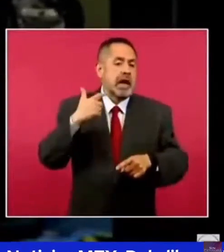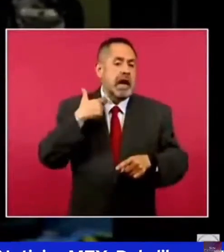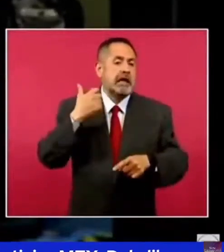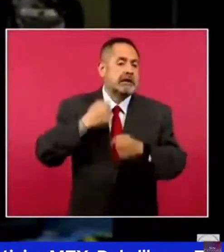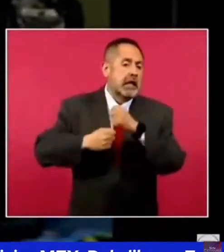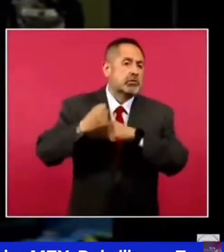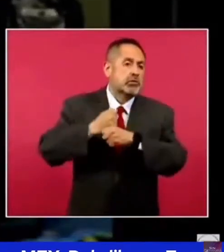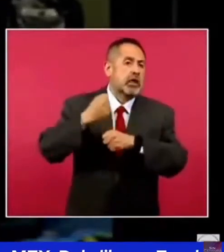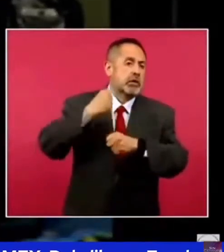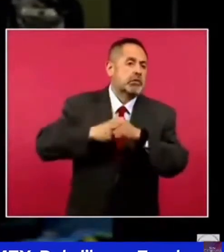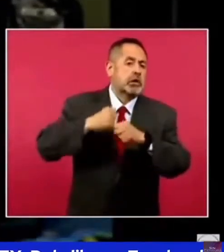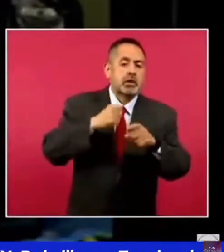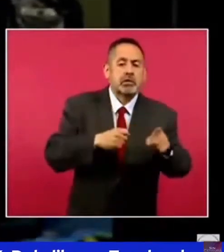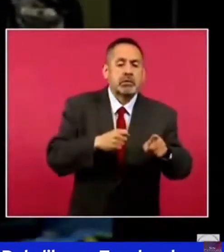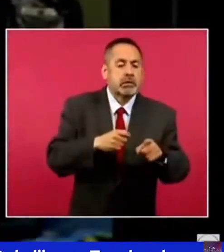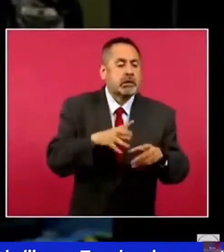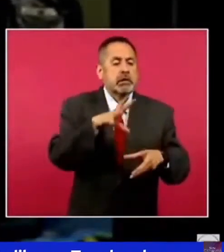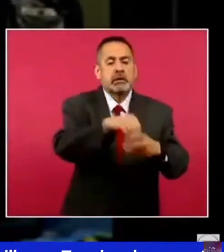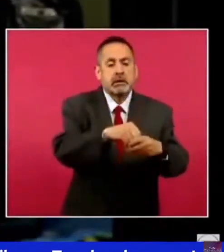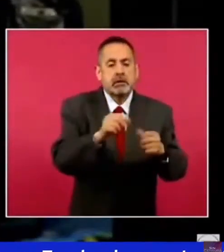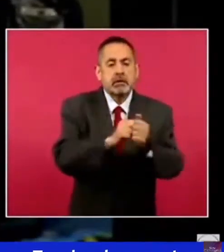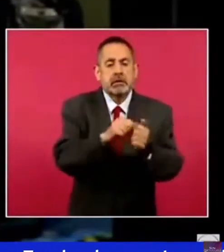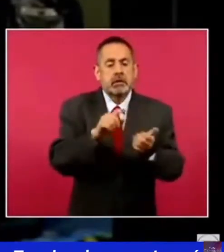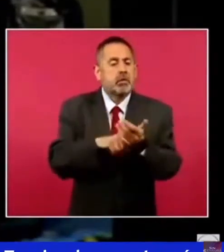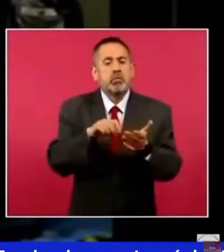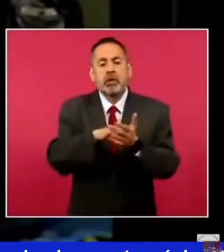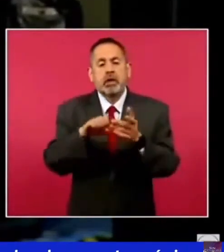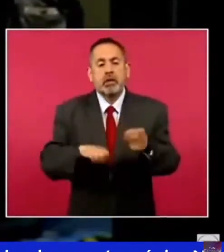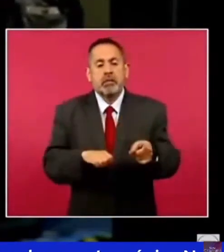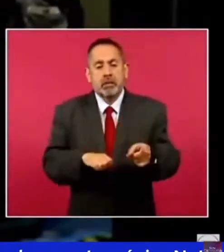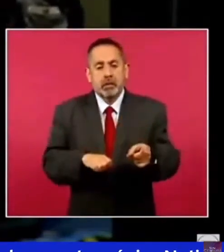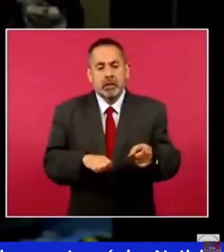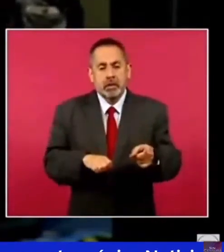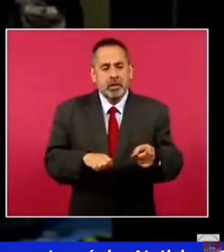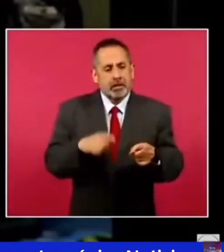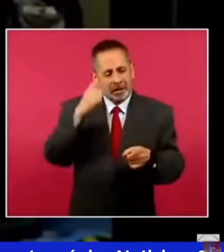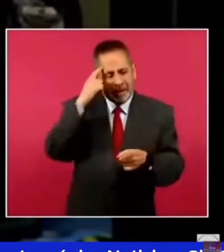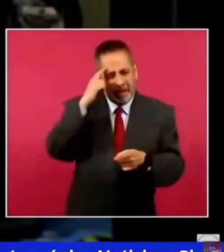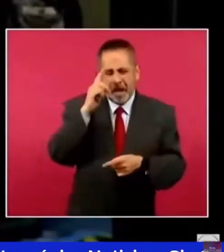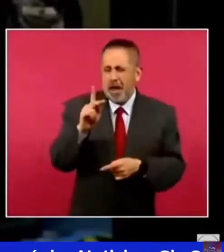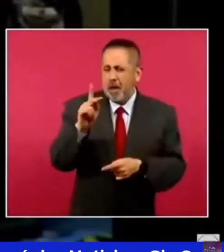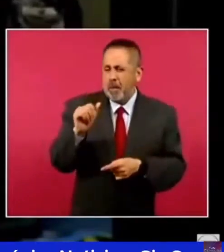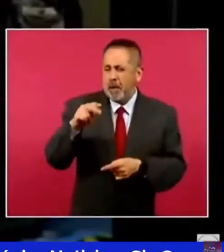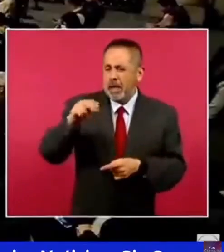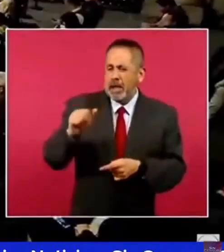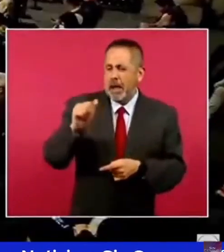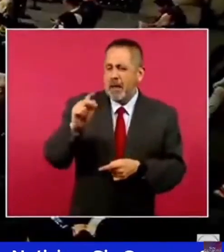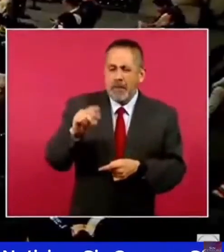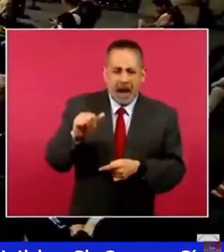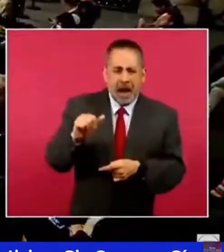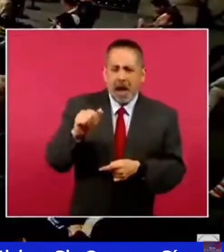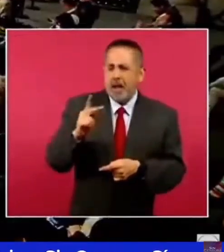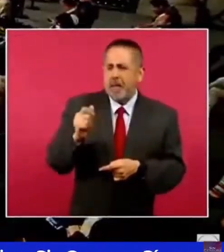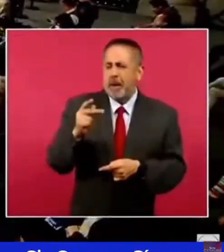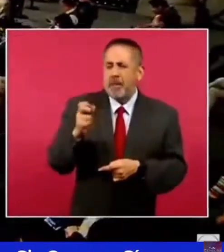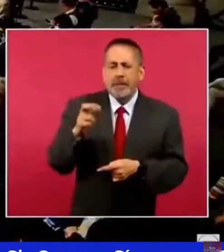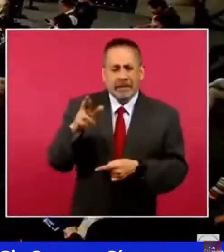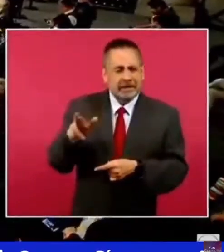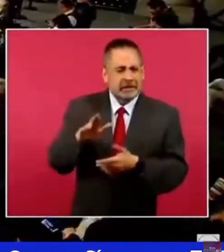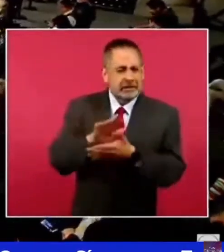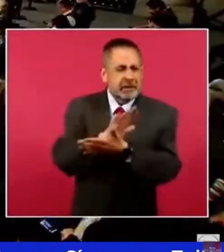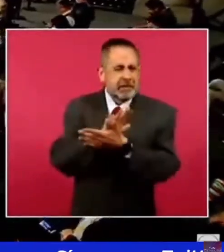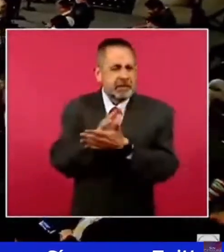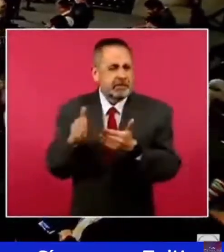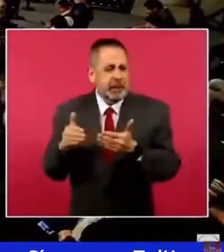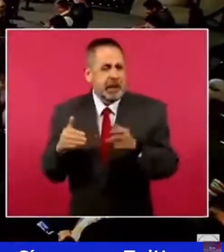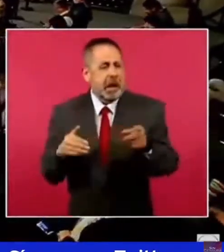pero que están involucradas en temas, por ejemplo, como el Panama Papers. Era ese un poco el fondo de lo que tiene que ver con el tema de este